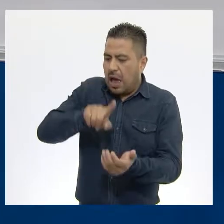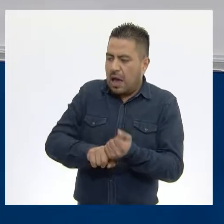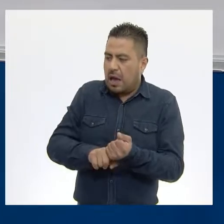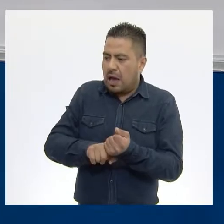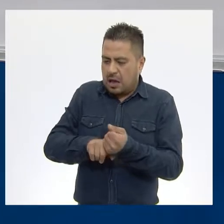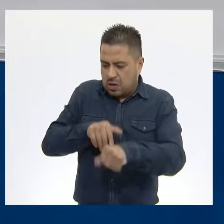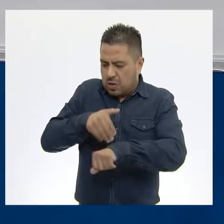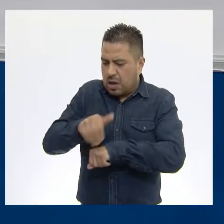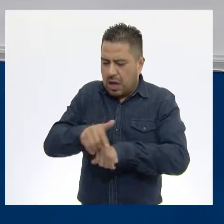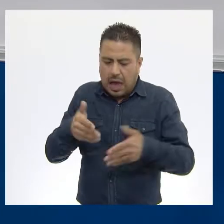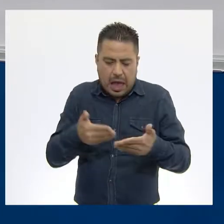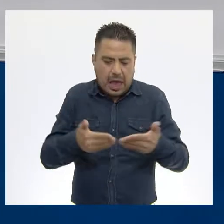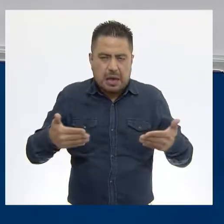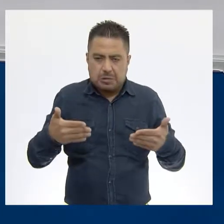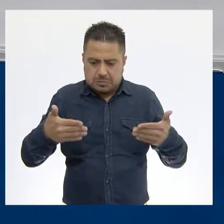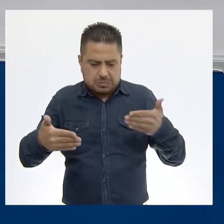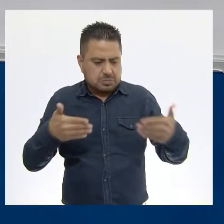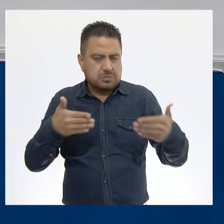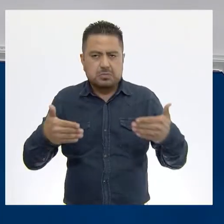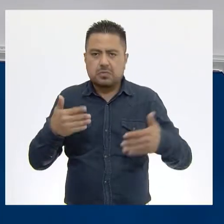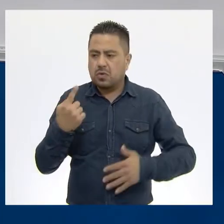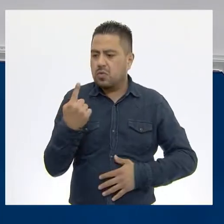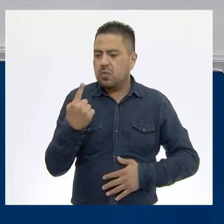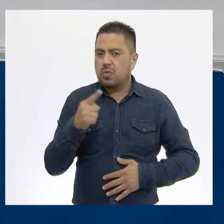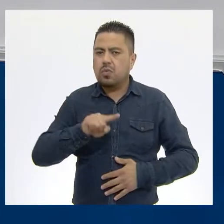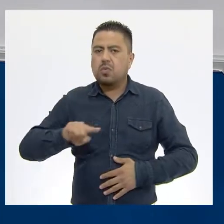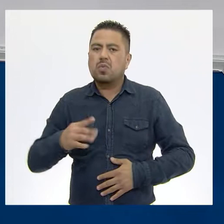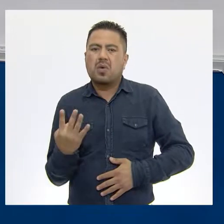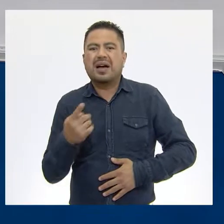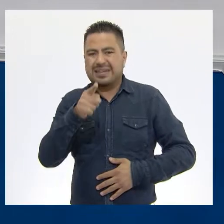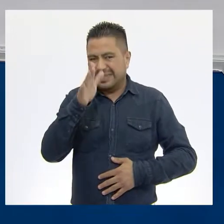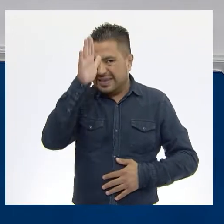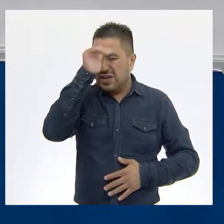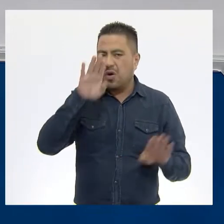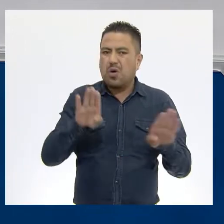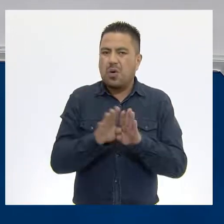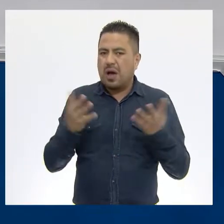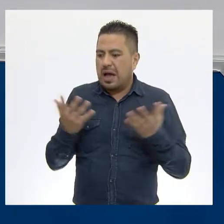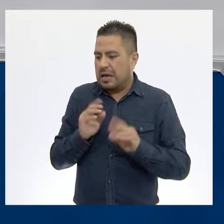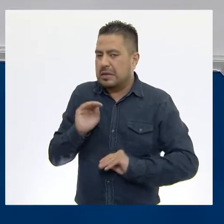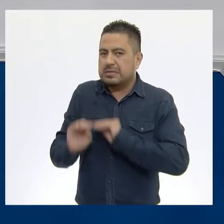pero ahora que mi denominador sean cuartos, ¿se acuerdan cómo hacíamos eso?